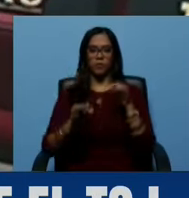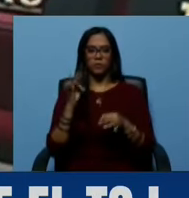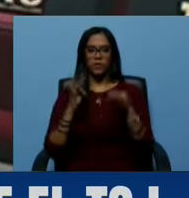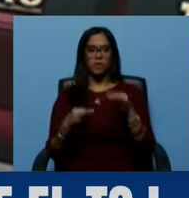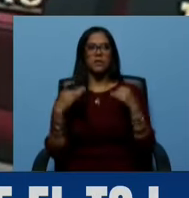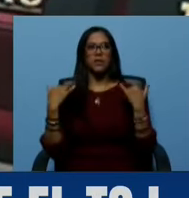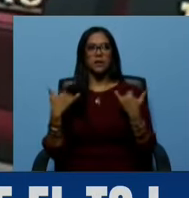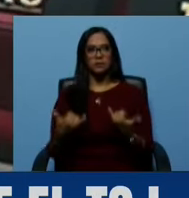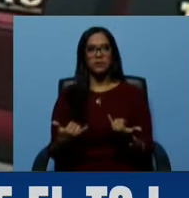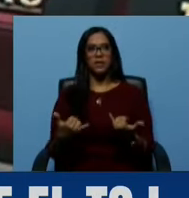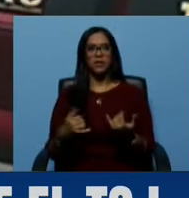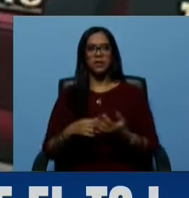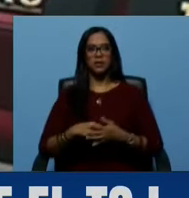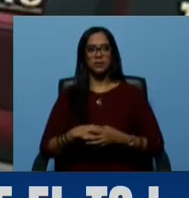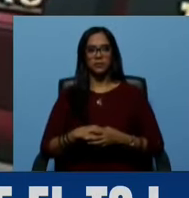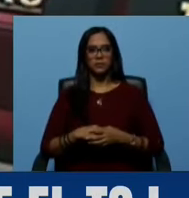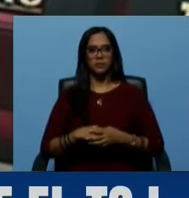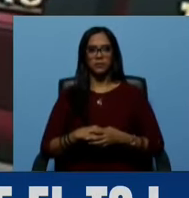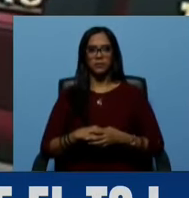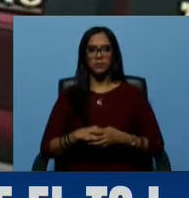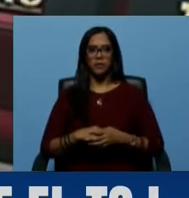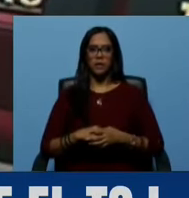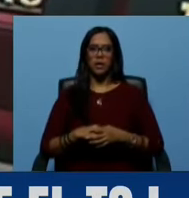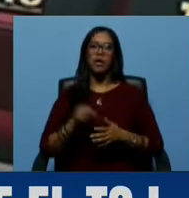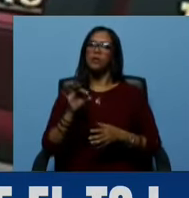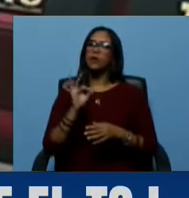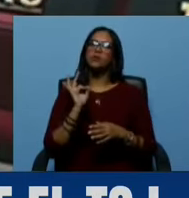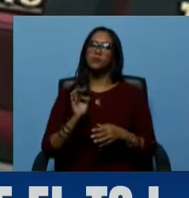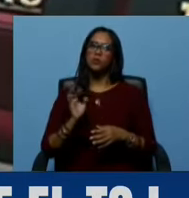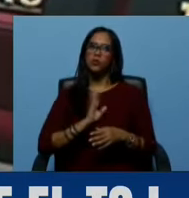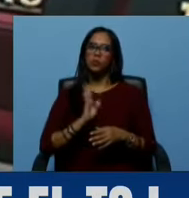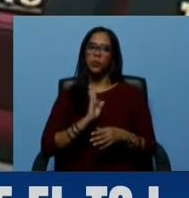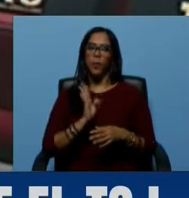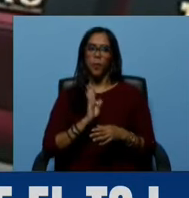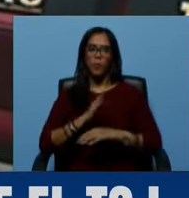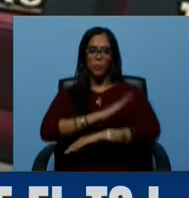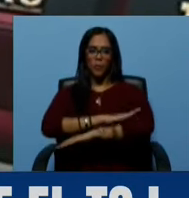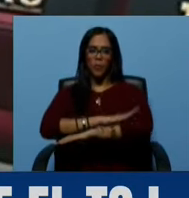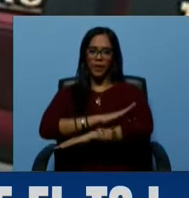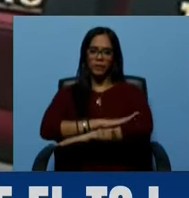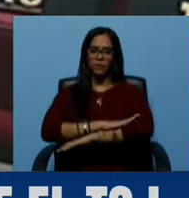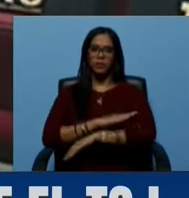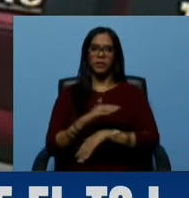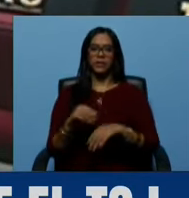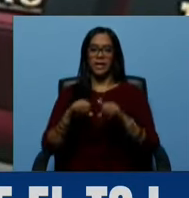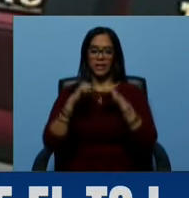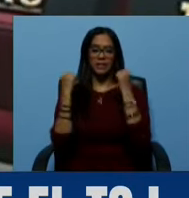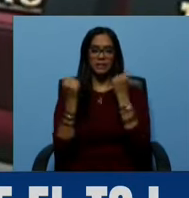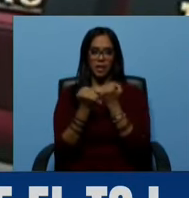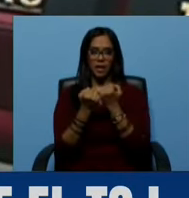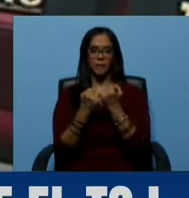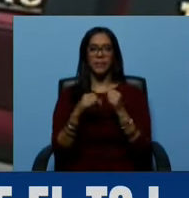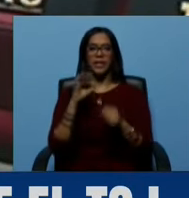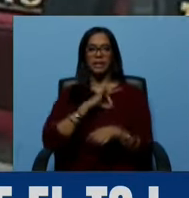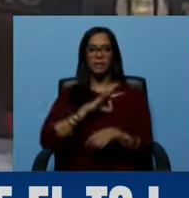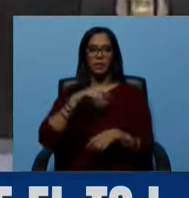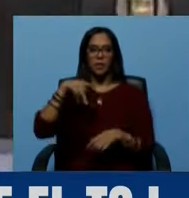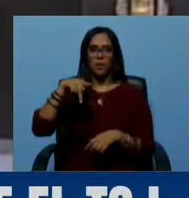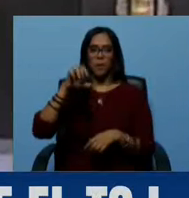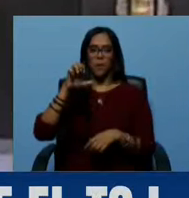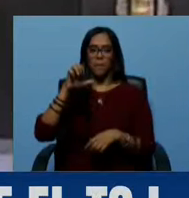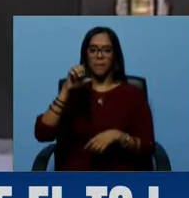Ya han tomado sus respectivos puestos dentro de esta sala el señor Pedro